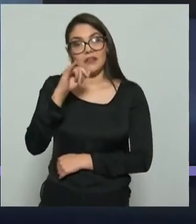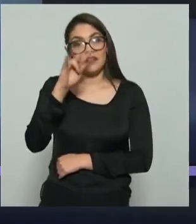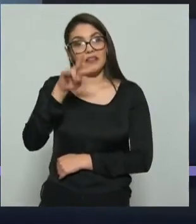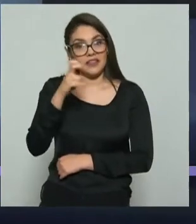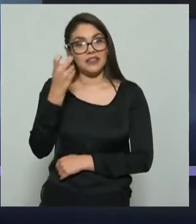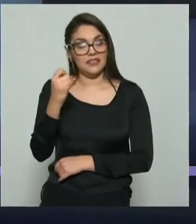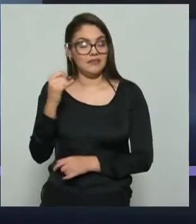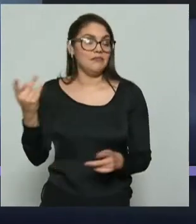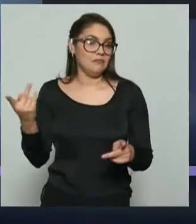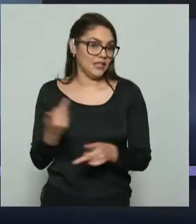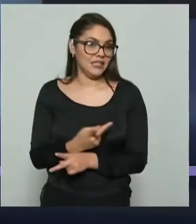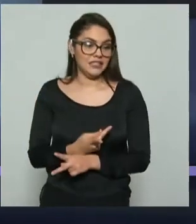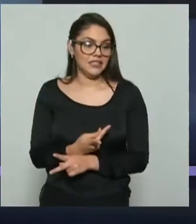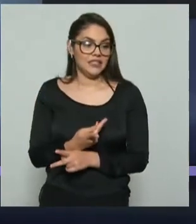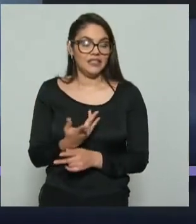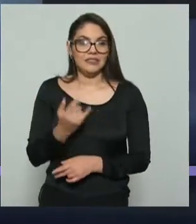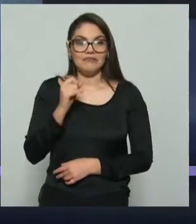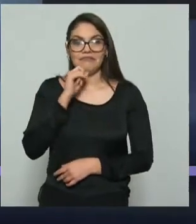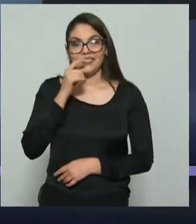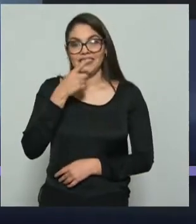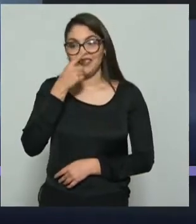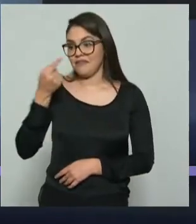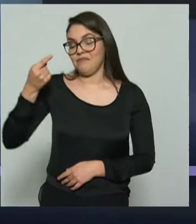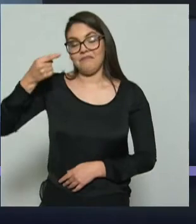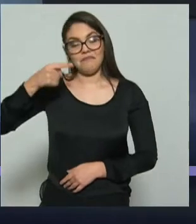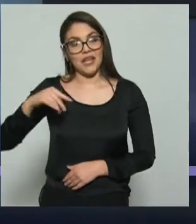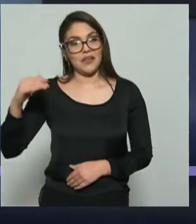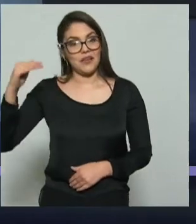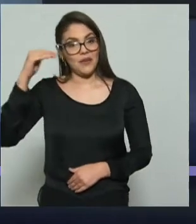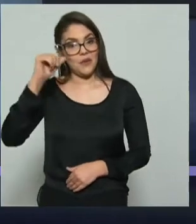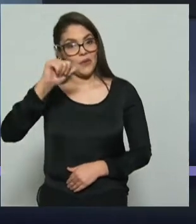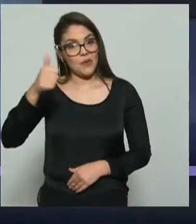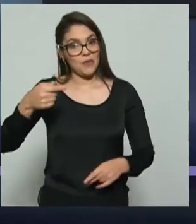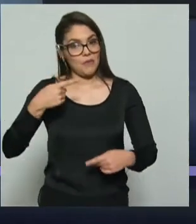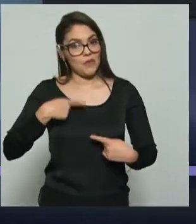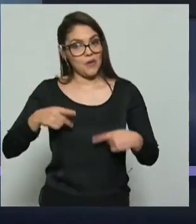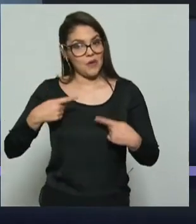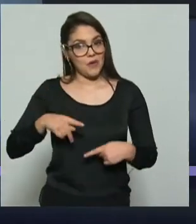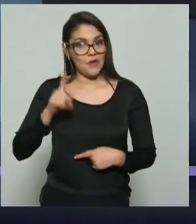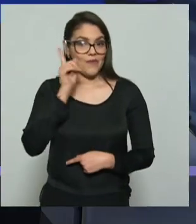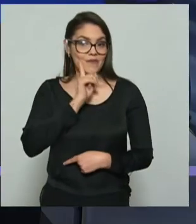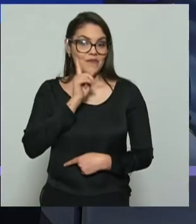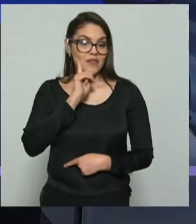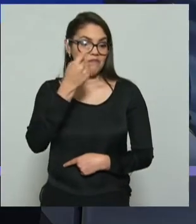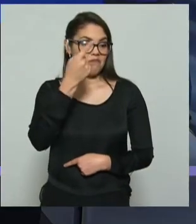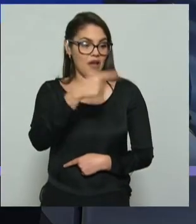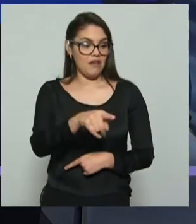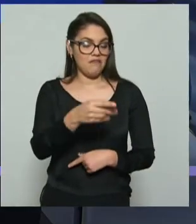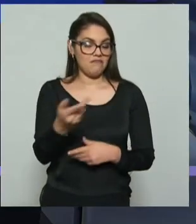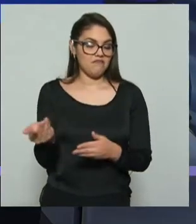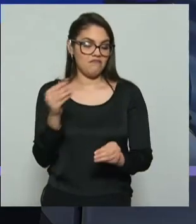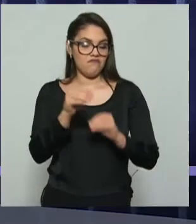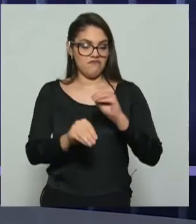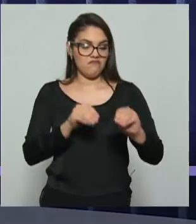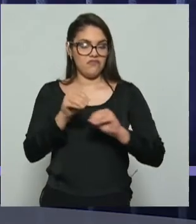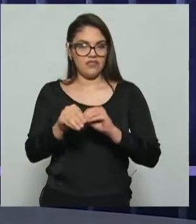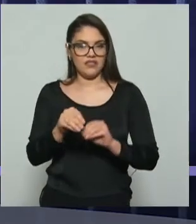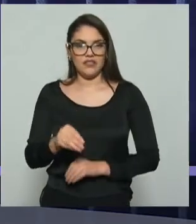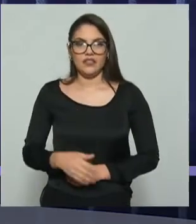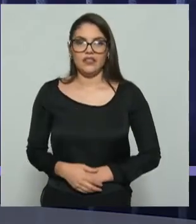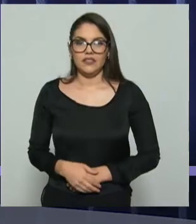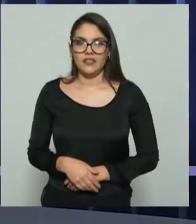era algo real, y empiezan a distribuir fotografías y videos entre las autoridades para tratar de sesgar un